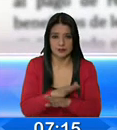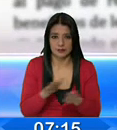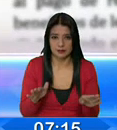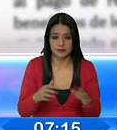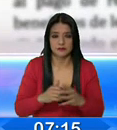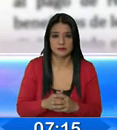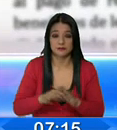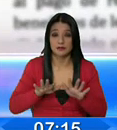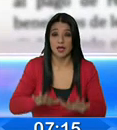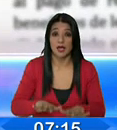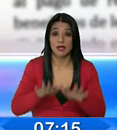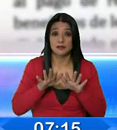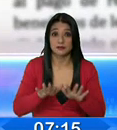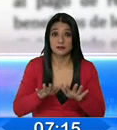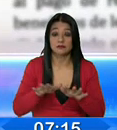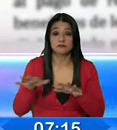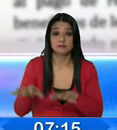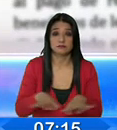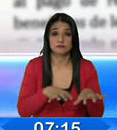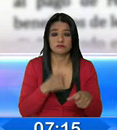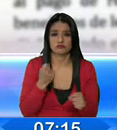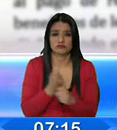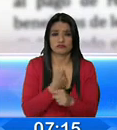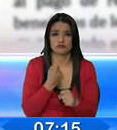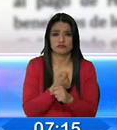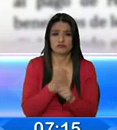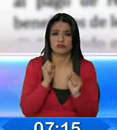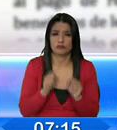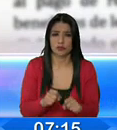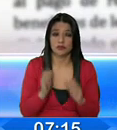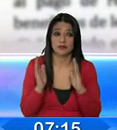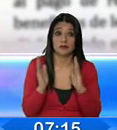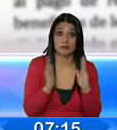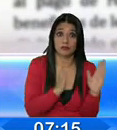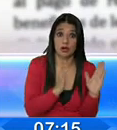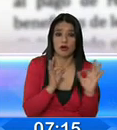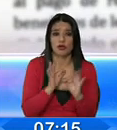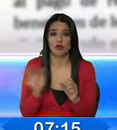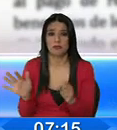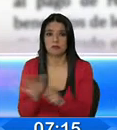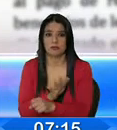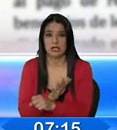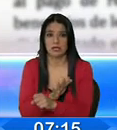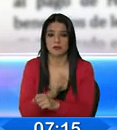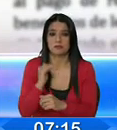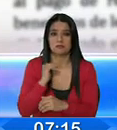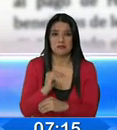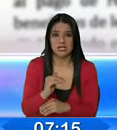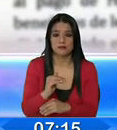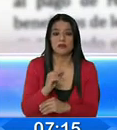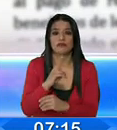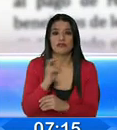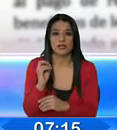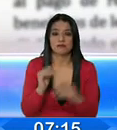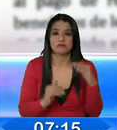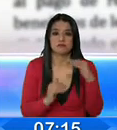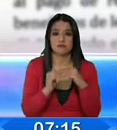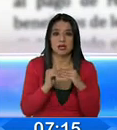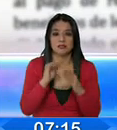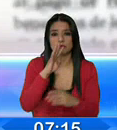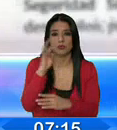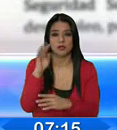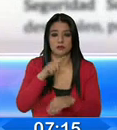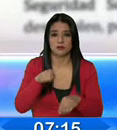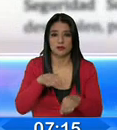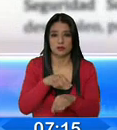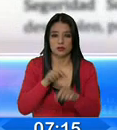esta modalidad, la jornada laboral podrá ser parcial o completa, con un mínimo de 20 y un máximo de 40